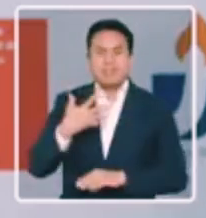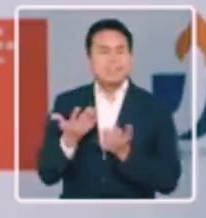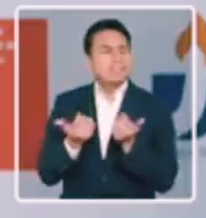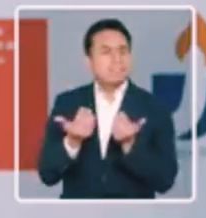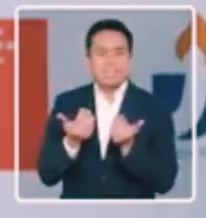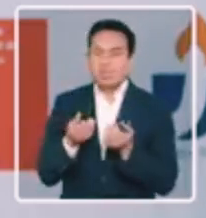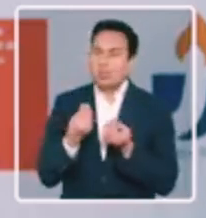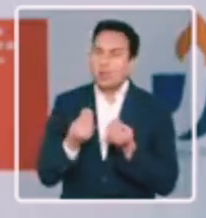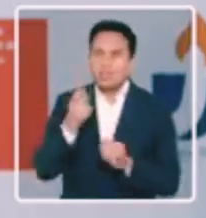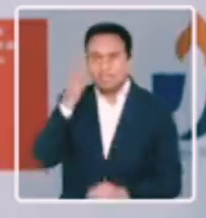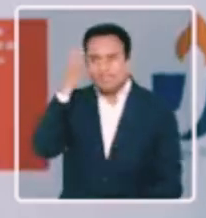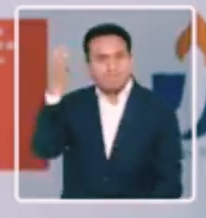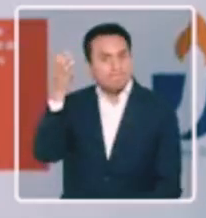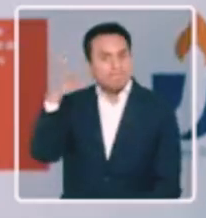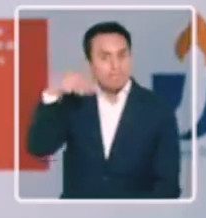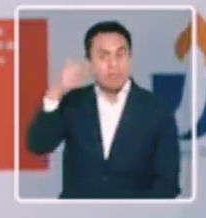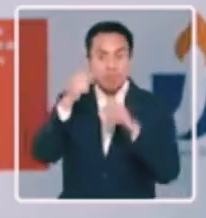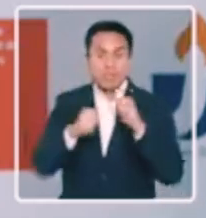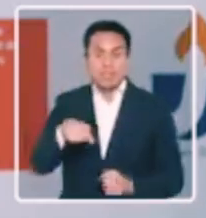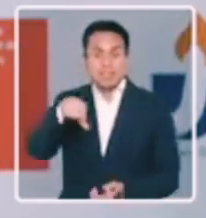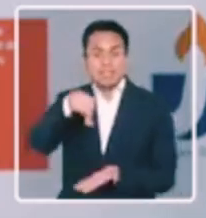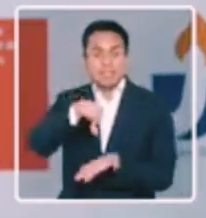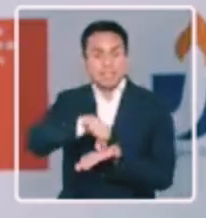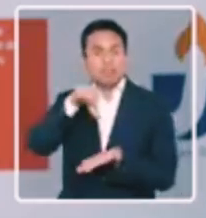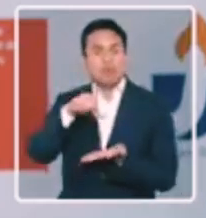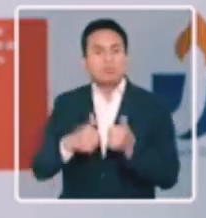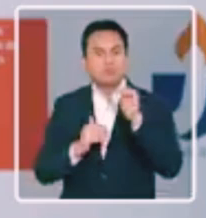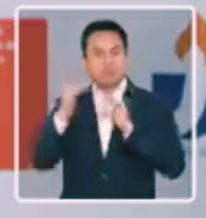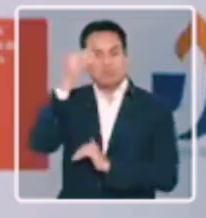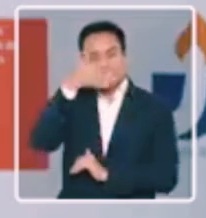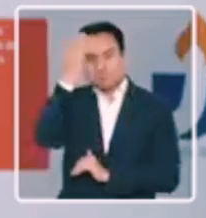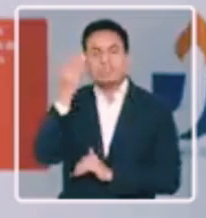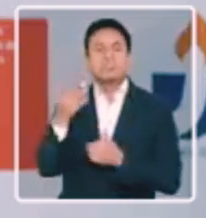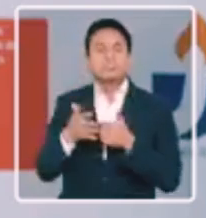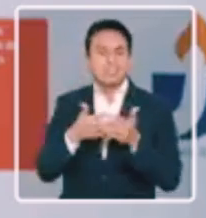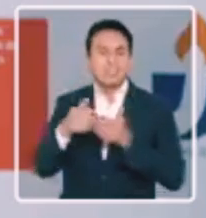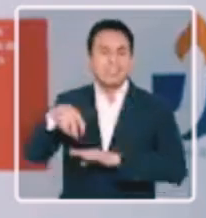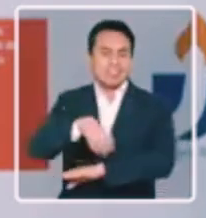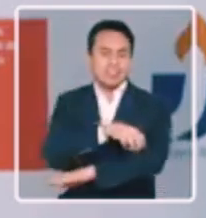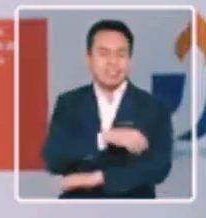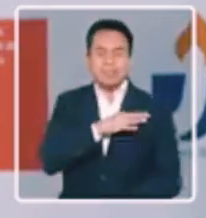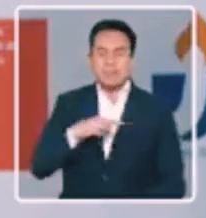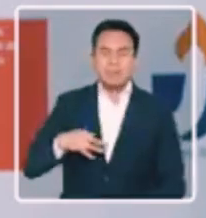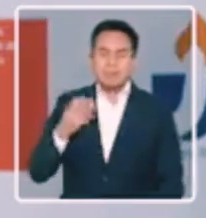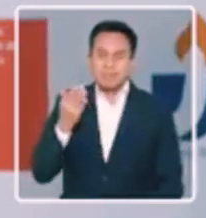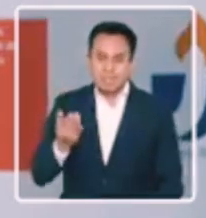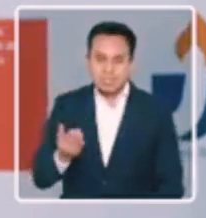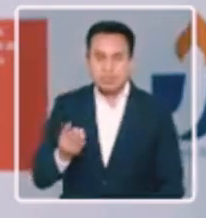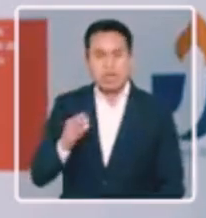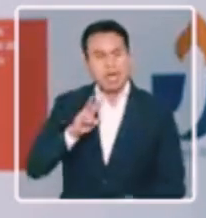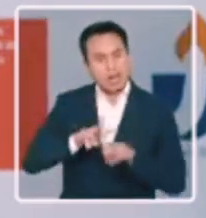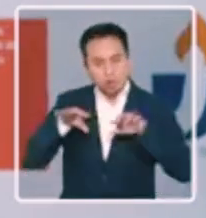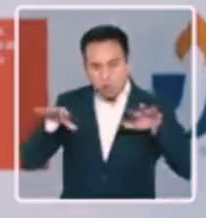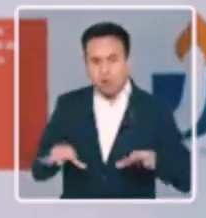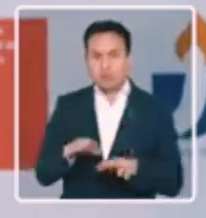necesidad y lo bueno que sería el poder tener centros de alto rendimiento también en regiones ministro hagamos el